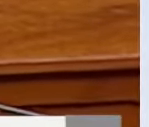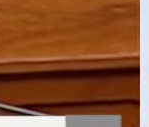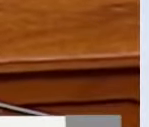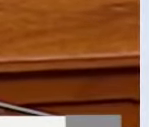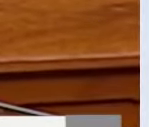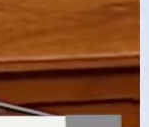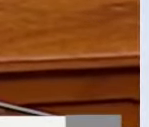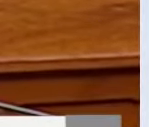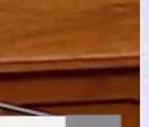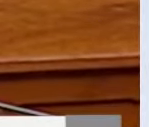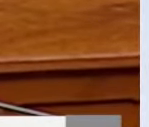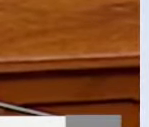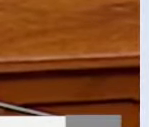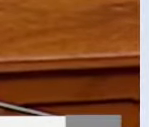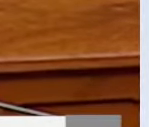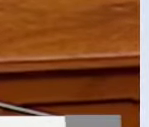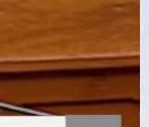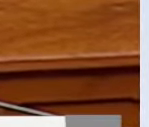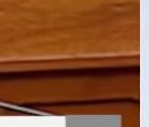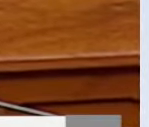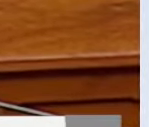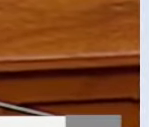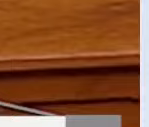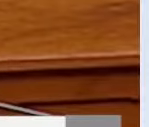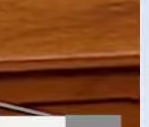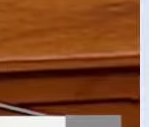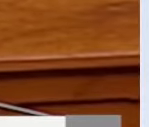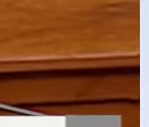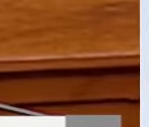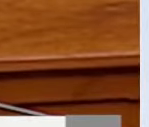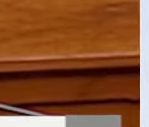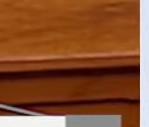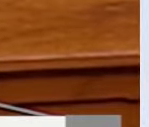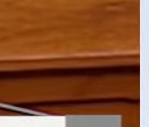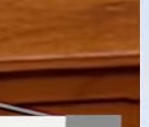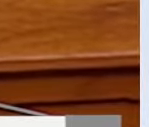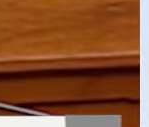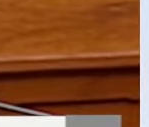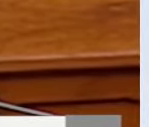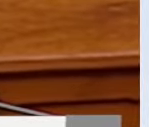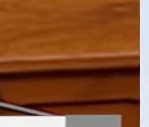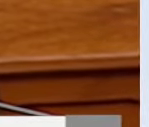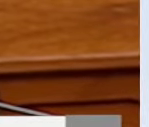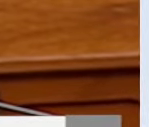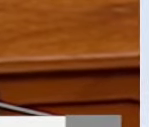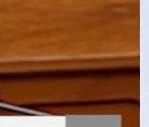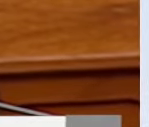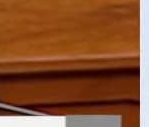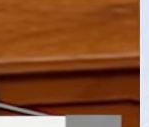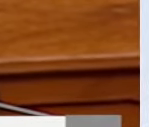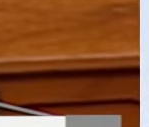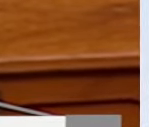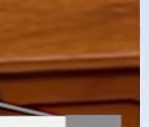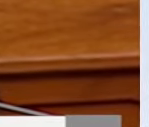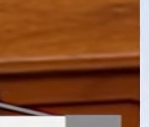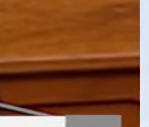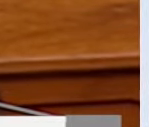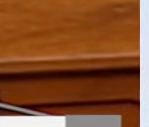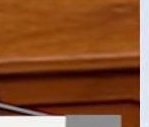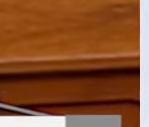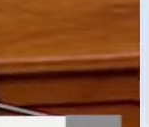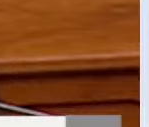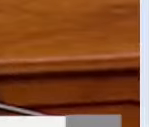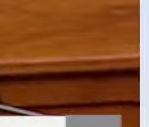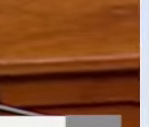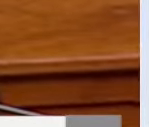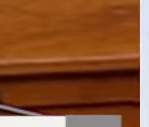puentes por malos funcionarios en los comités. Esperamos que se cumpla la palabra de la eficiencia del gasto y